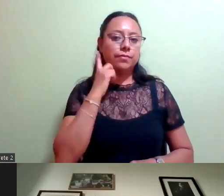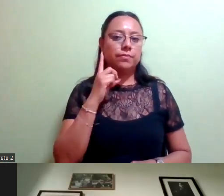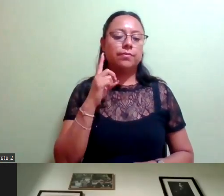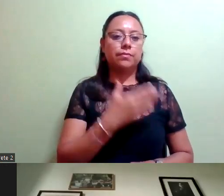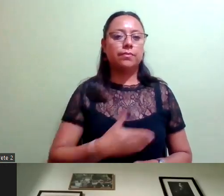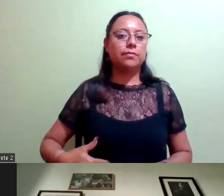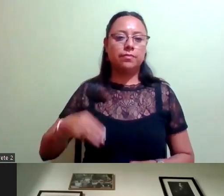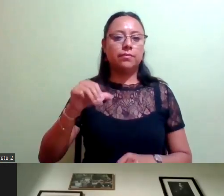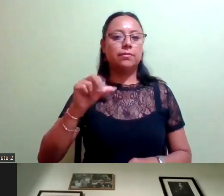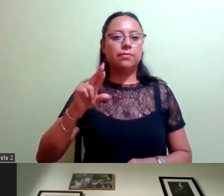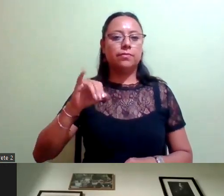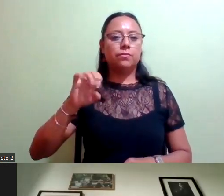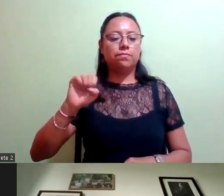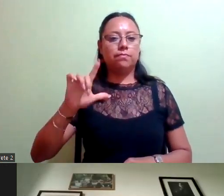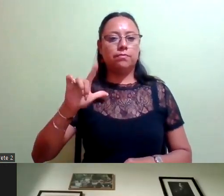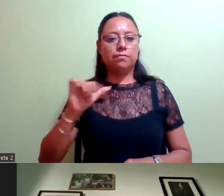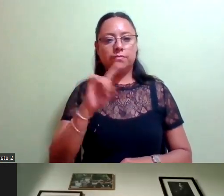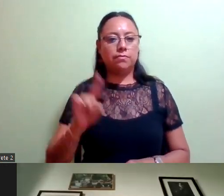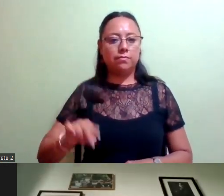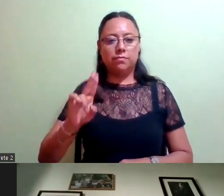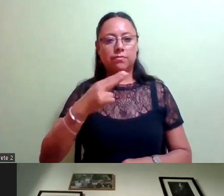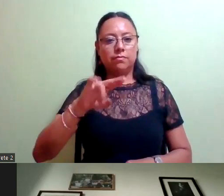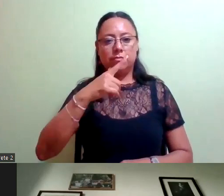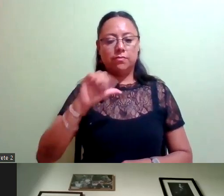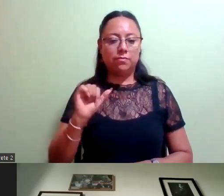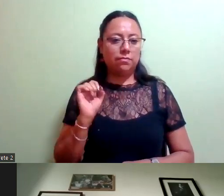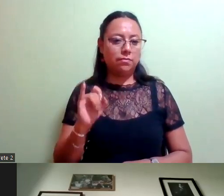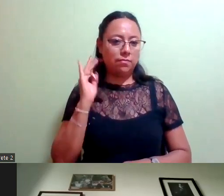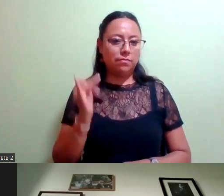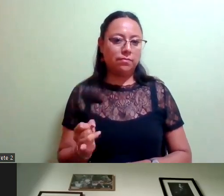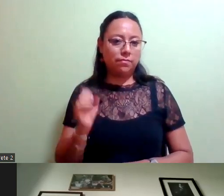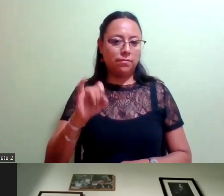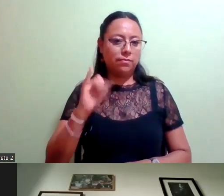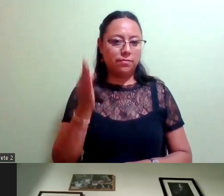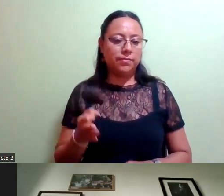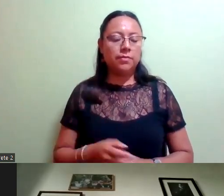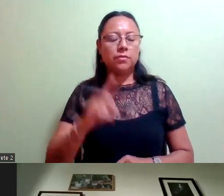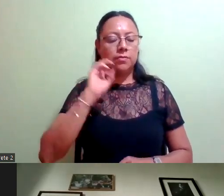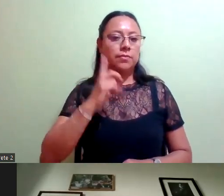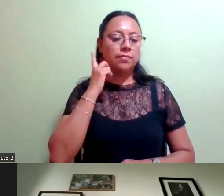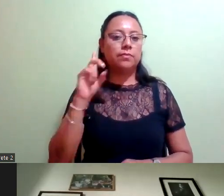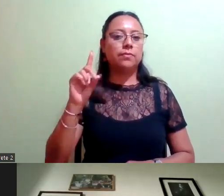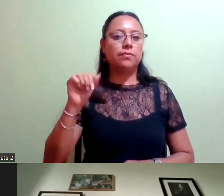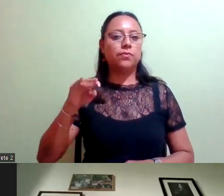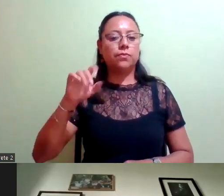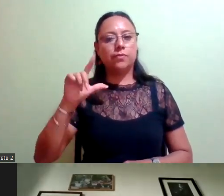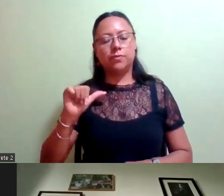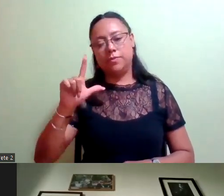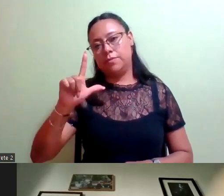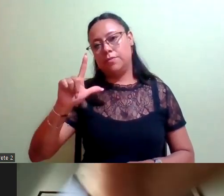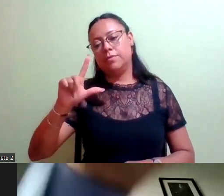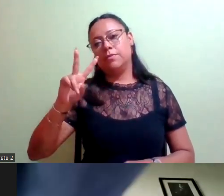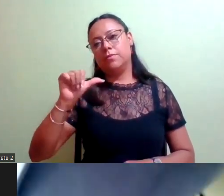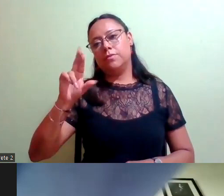Marisela Zúñiga Cerón. Marisela Zúñiga, a favor. Diputada Daniela Gisela Álvarez Camacho.